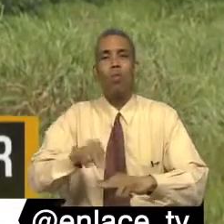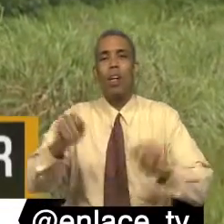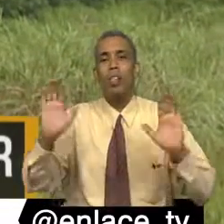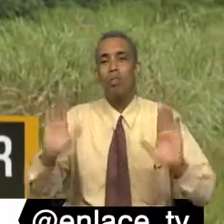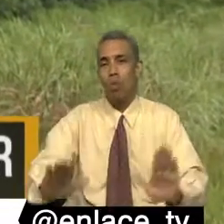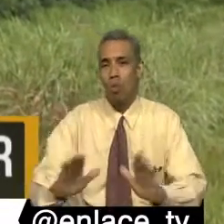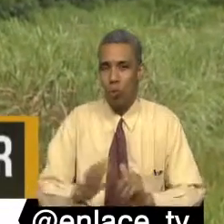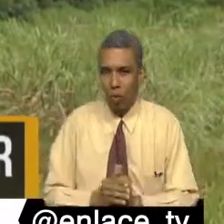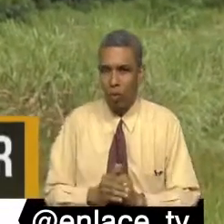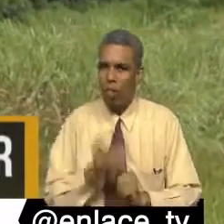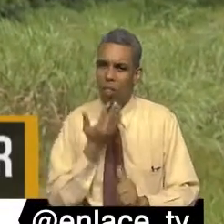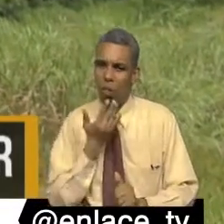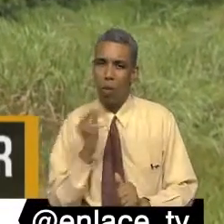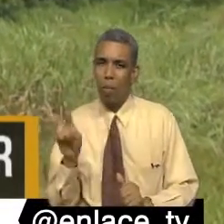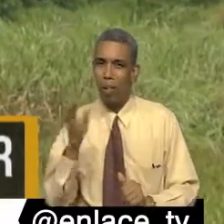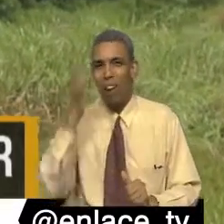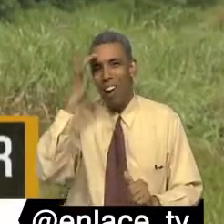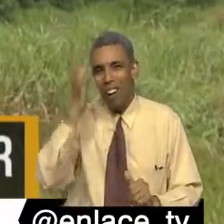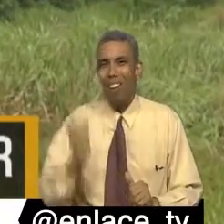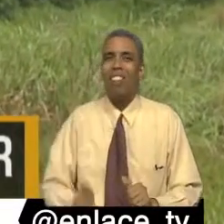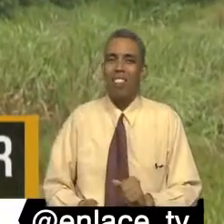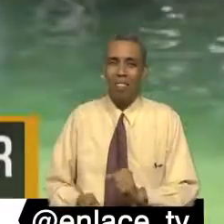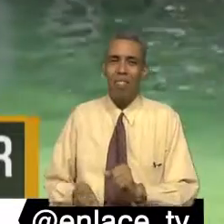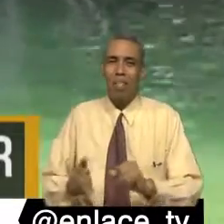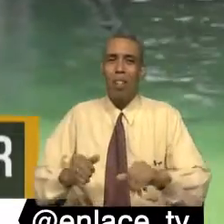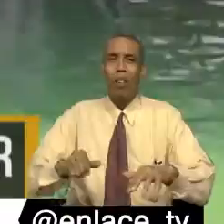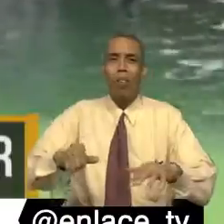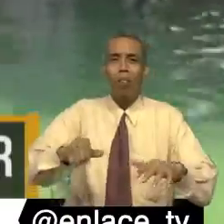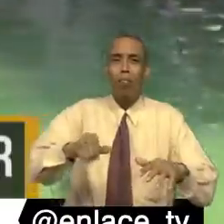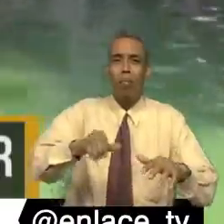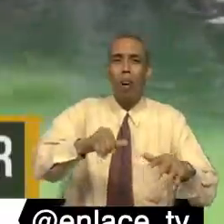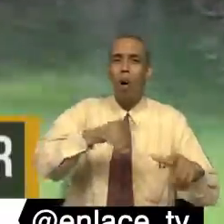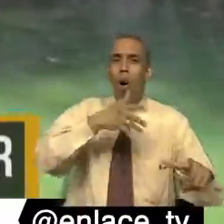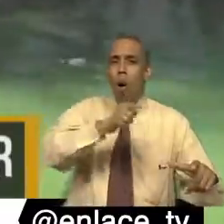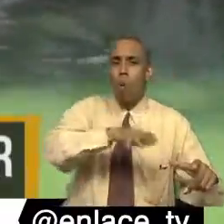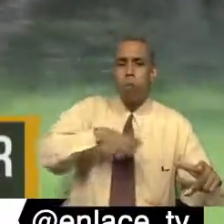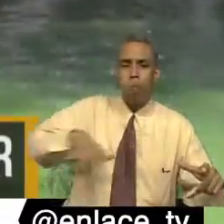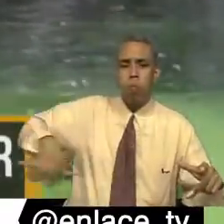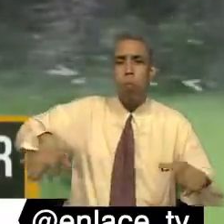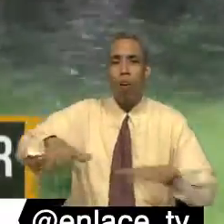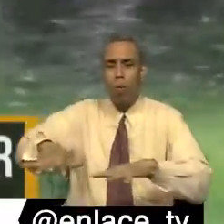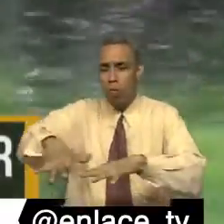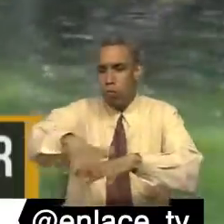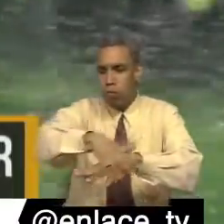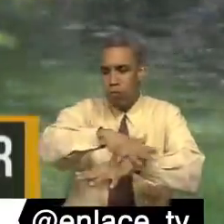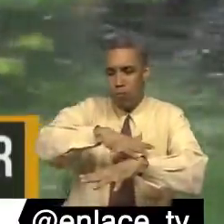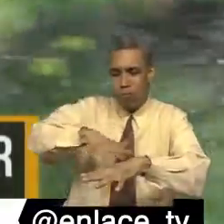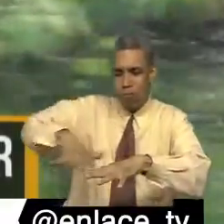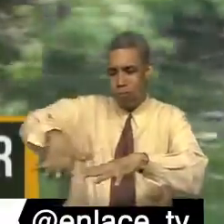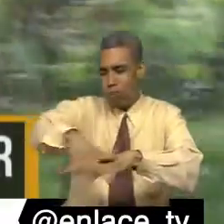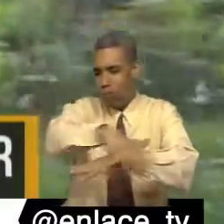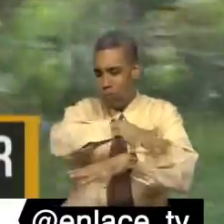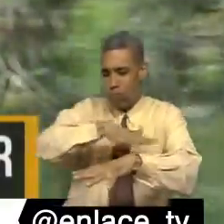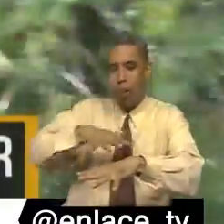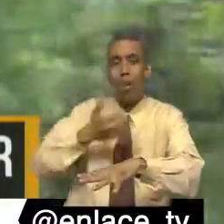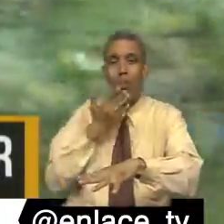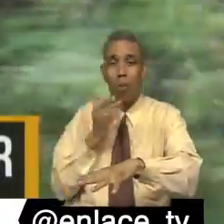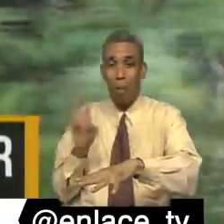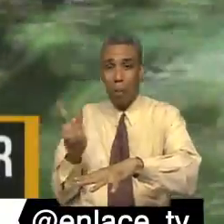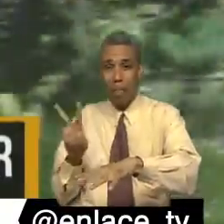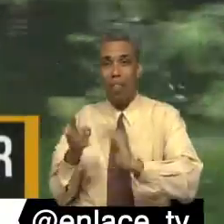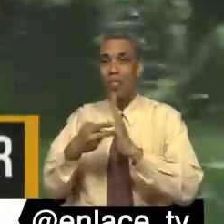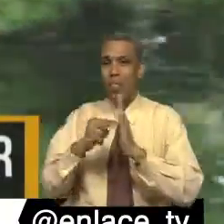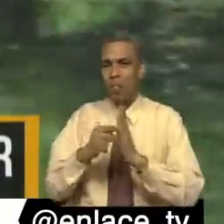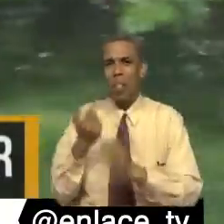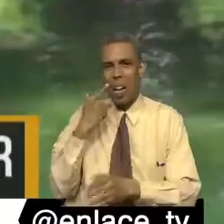presencia de fitoplancton y de las características de ella de producir clorofila, hacen que este color sea notable. Sin embargo,